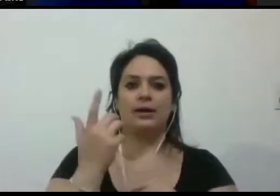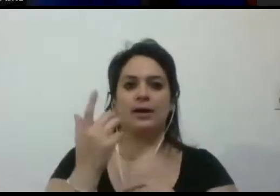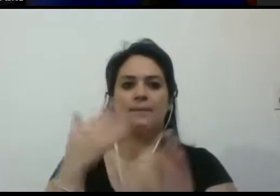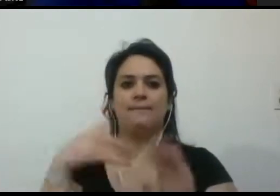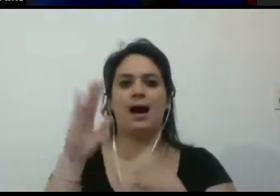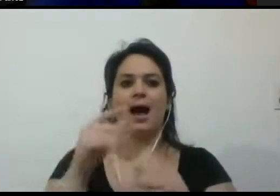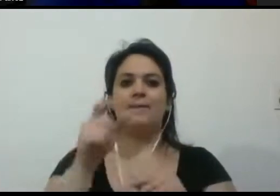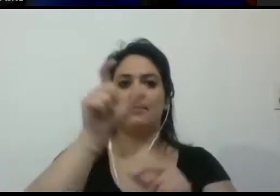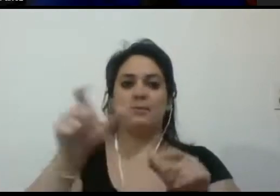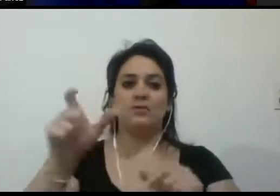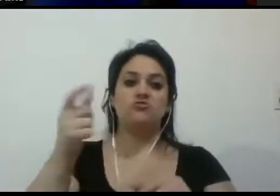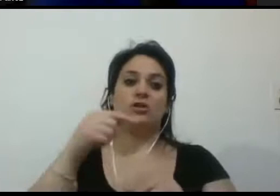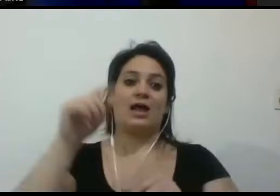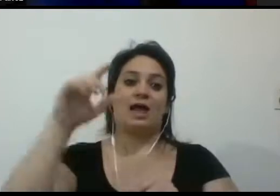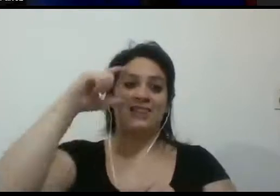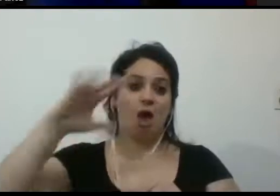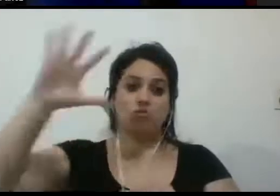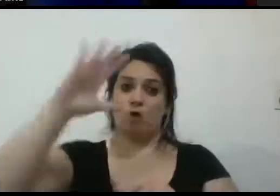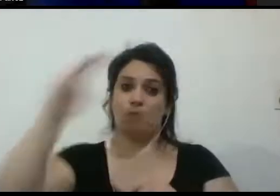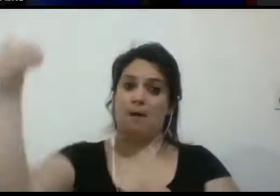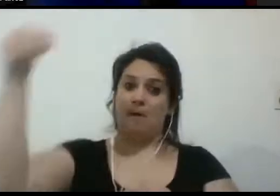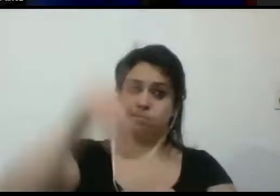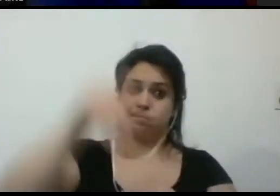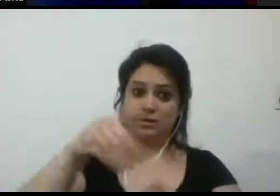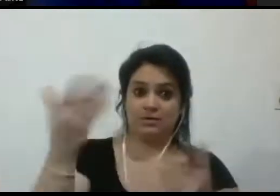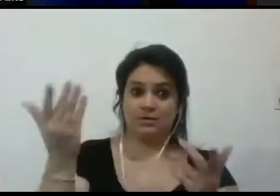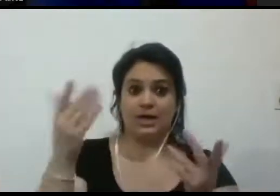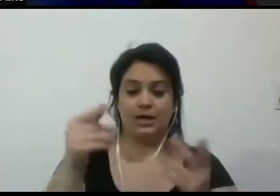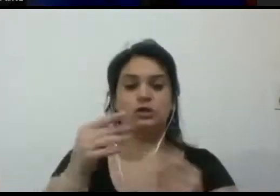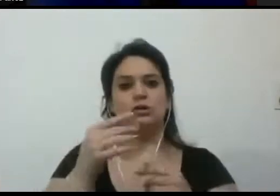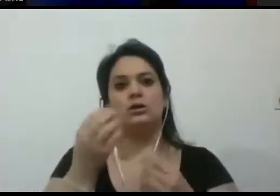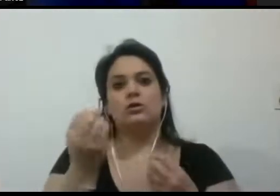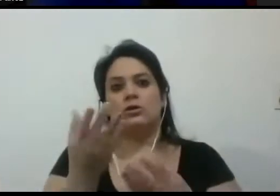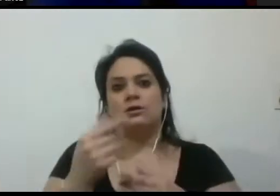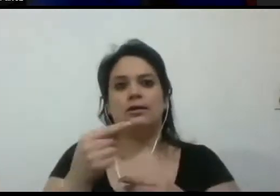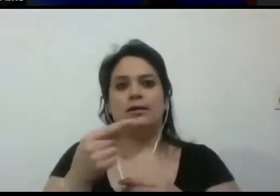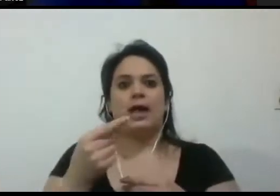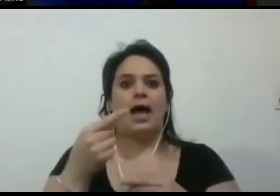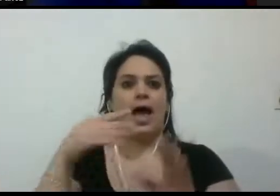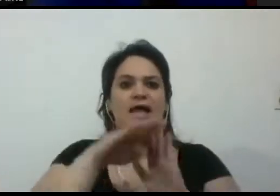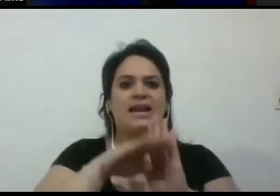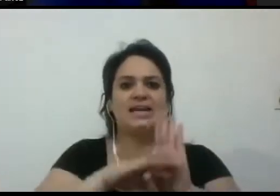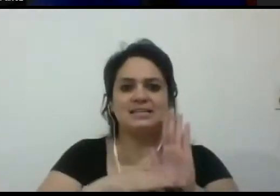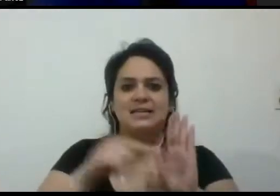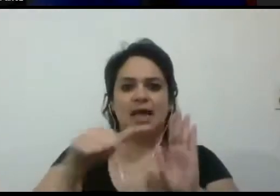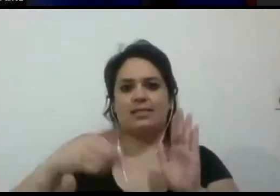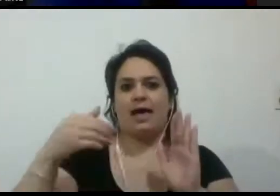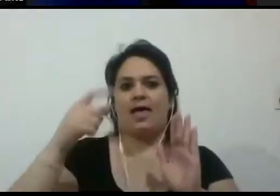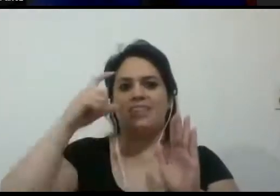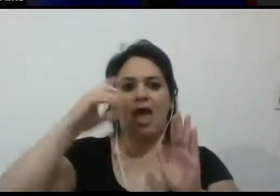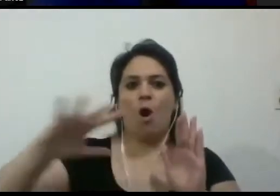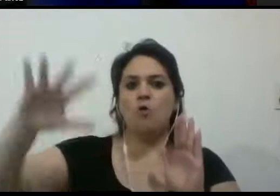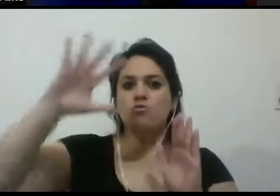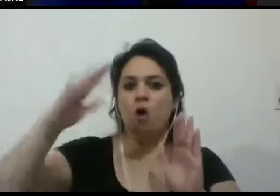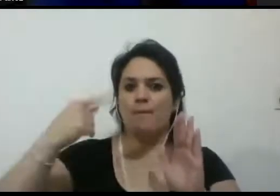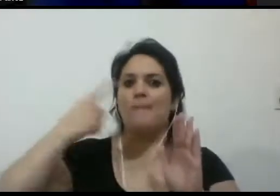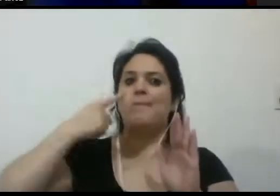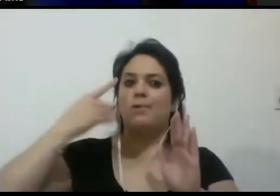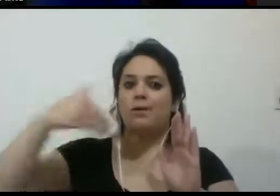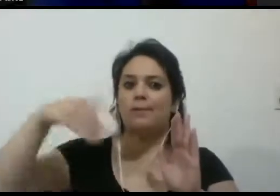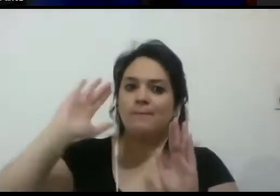inmigrantes que llegaron a la argentina por lo cual nosotros ya salimos con un cierto conocimiento en en la cocina europea o en latinoamericana